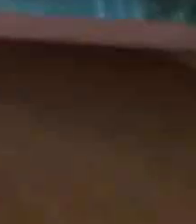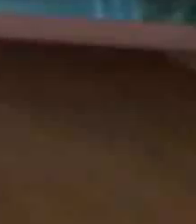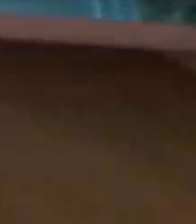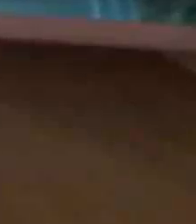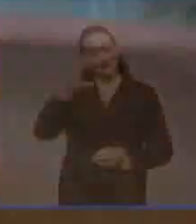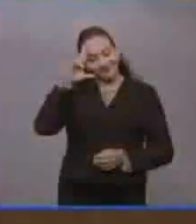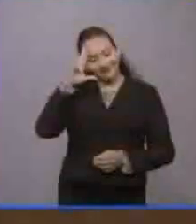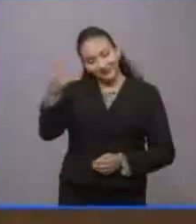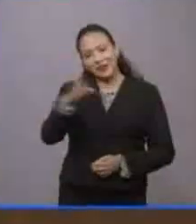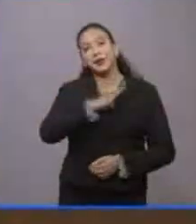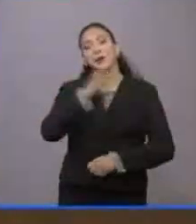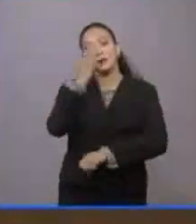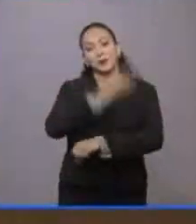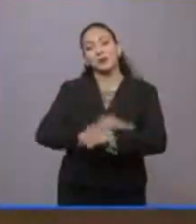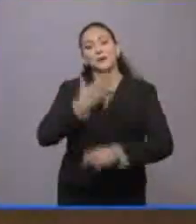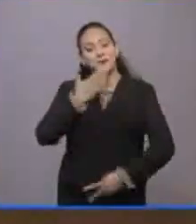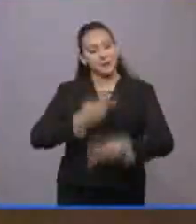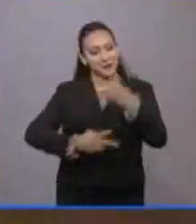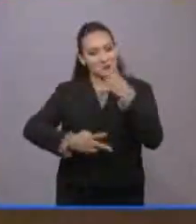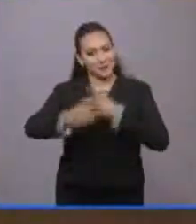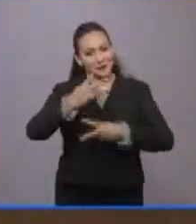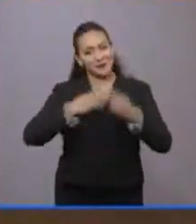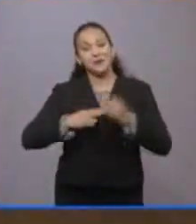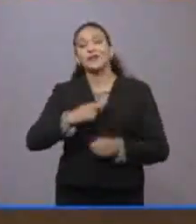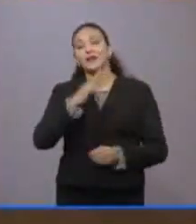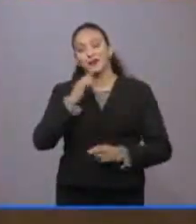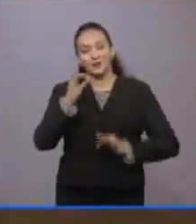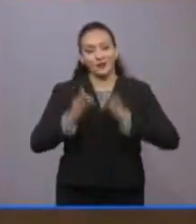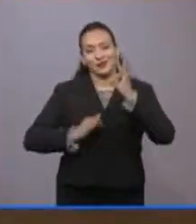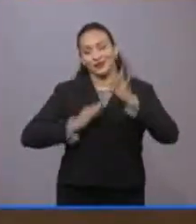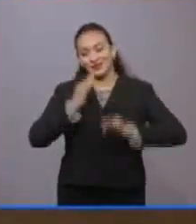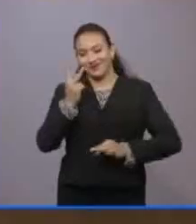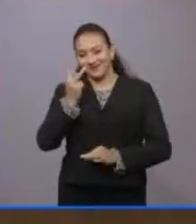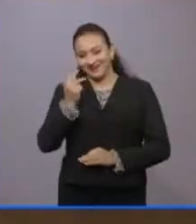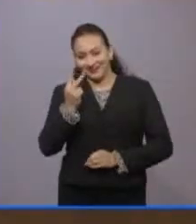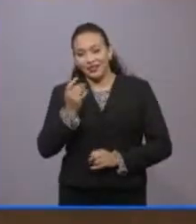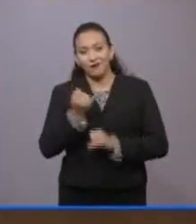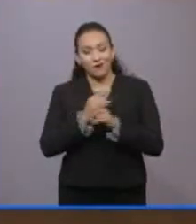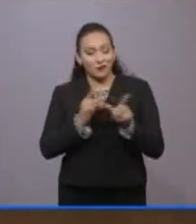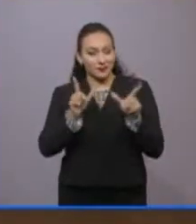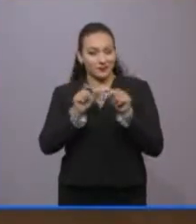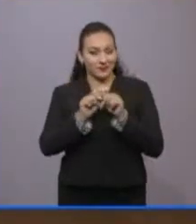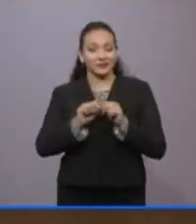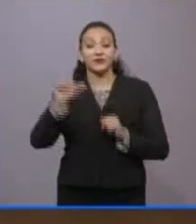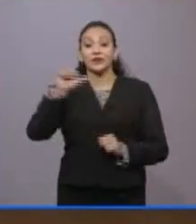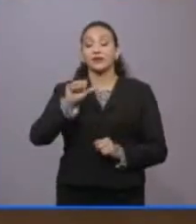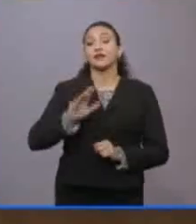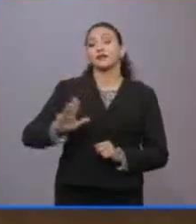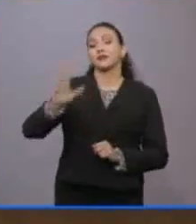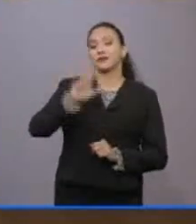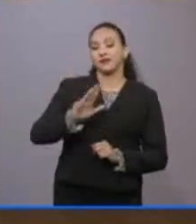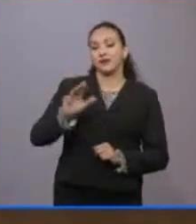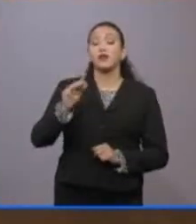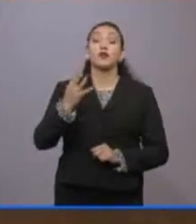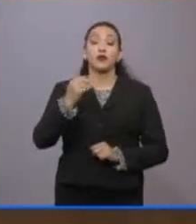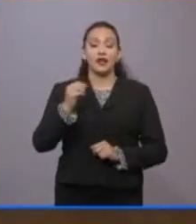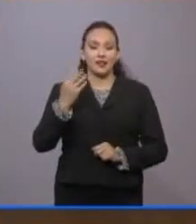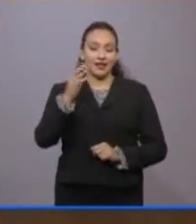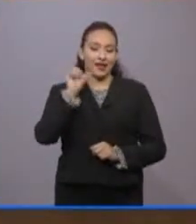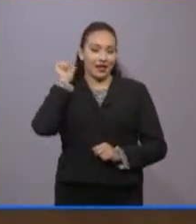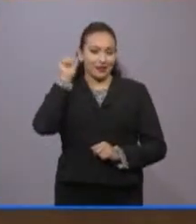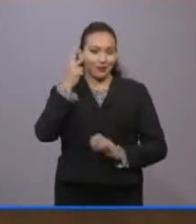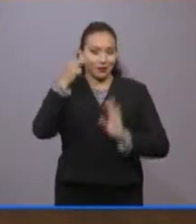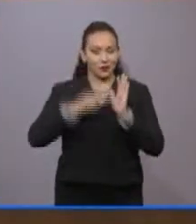Hola, ¿qué tal? Muy buenas tardes. Les damos la más cordial bienvenida a este espacio de noticias corto informativo, hoy que es miércoles 9 de abril de